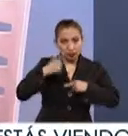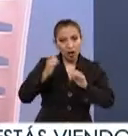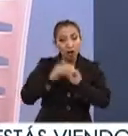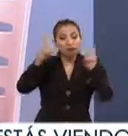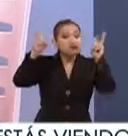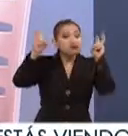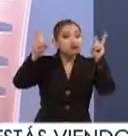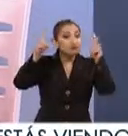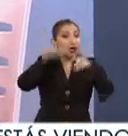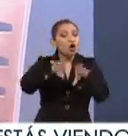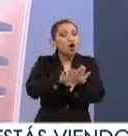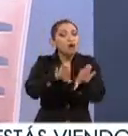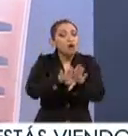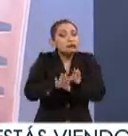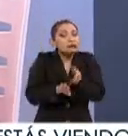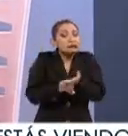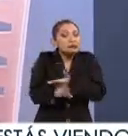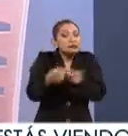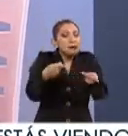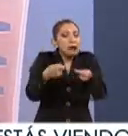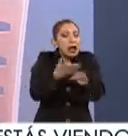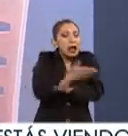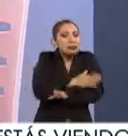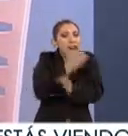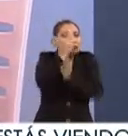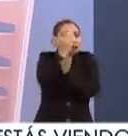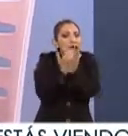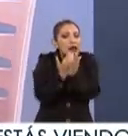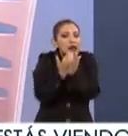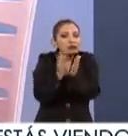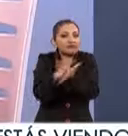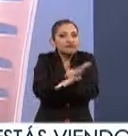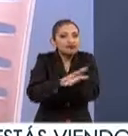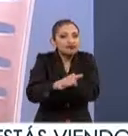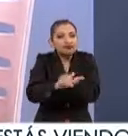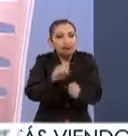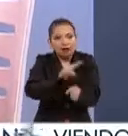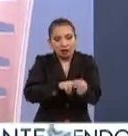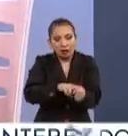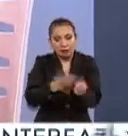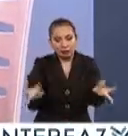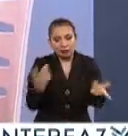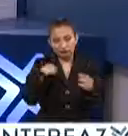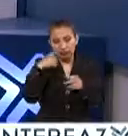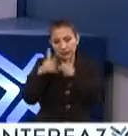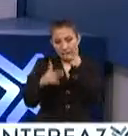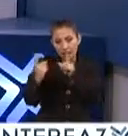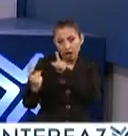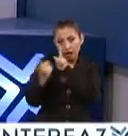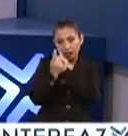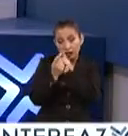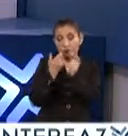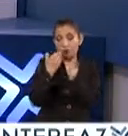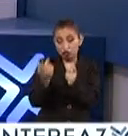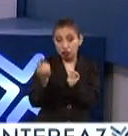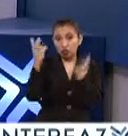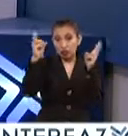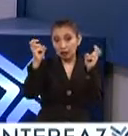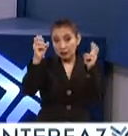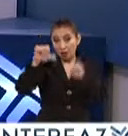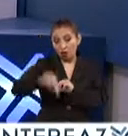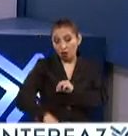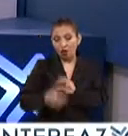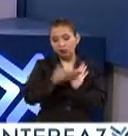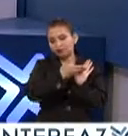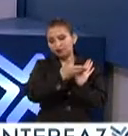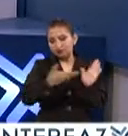con respecto a cómo prevenir y cómo mitigar los efectos de un desastre. Así que estaremos platicando bastante sobre este tema